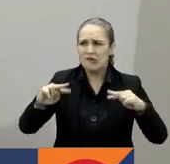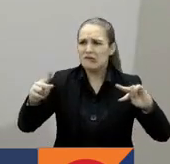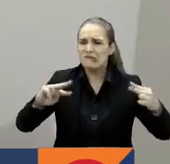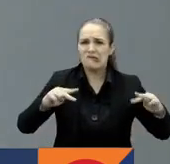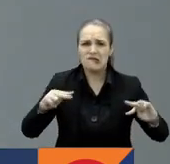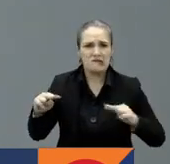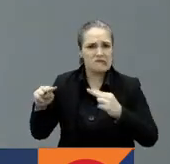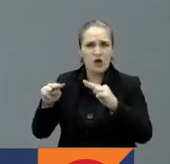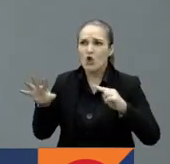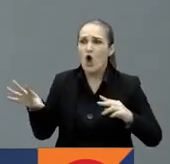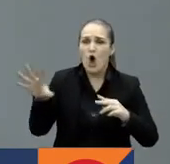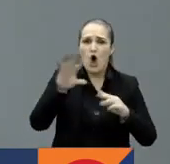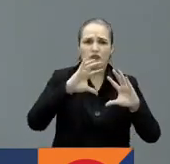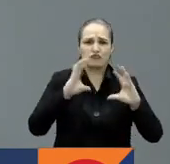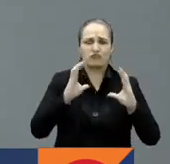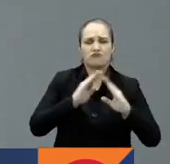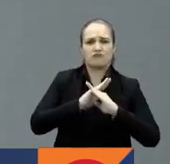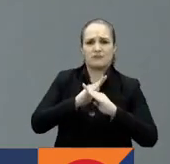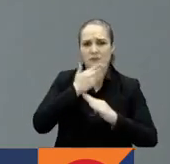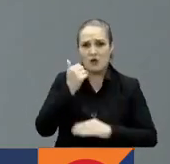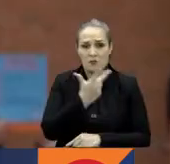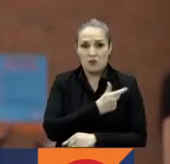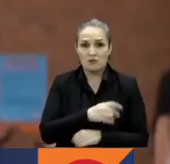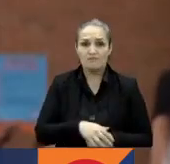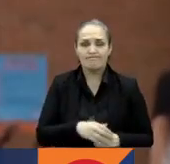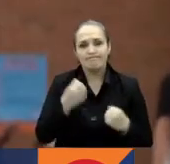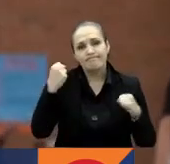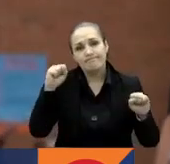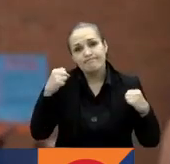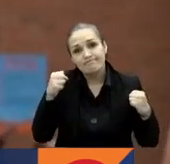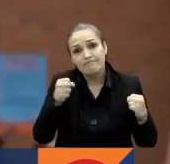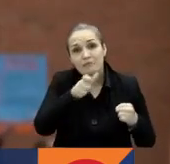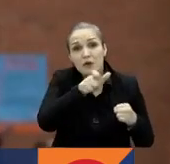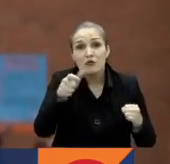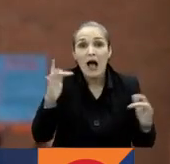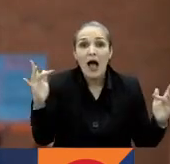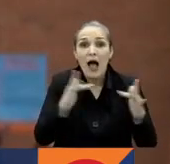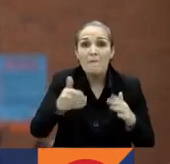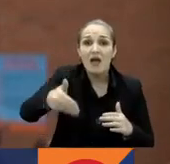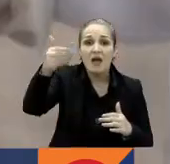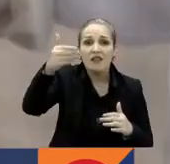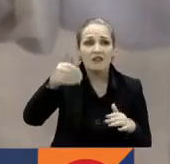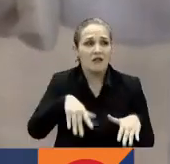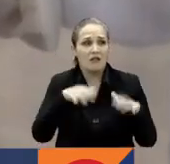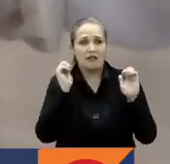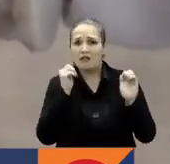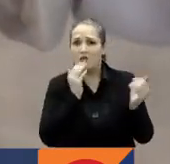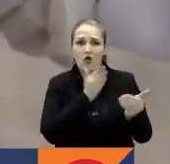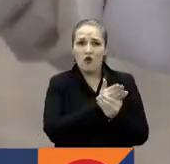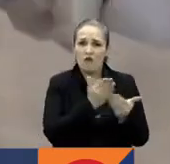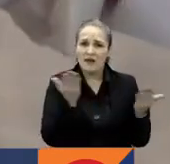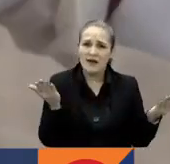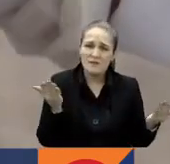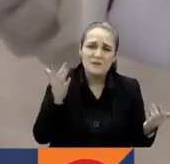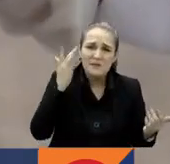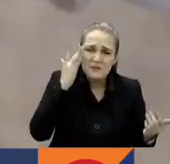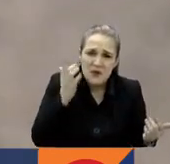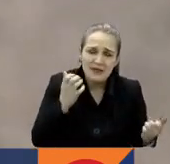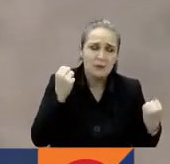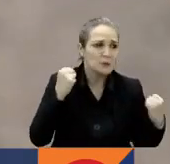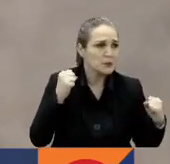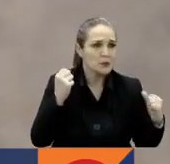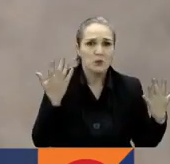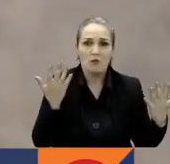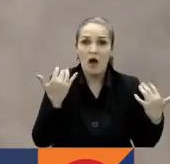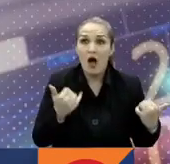toda la pandemia. Existe preocupación por las personas que estando habilitadas para recibir su dosis no lo han hecho. El total de población sin recibir la vacuna